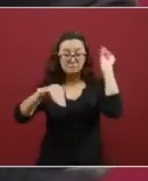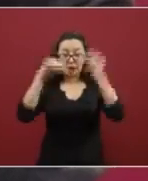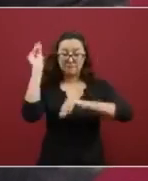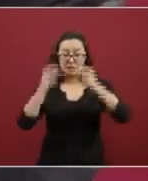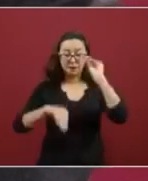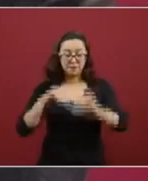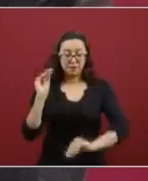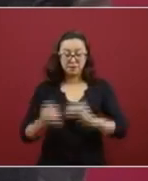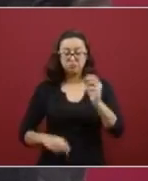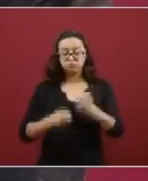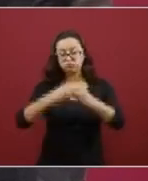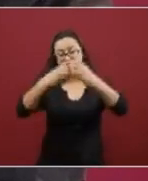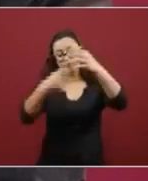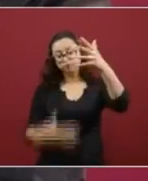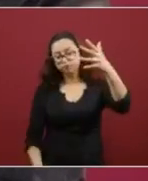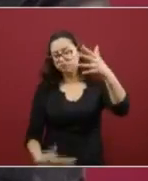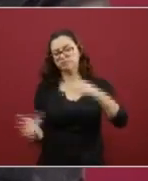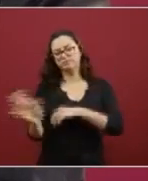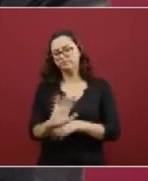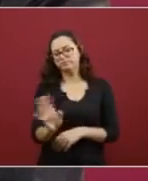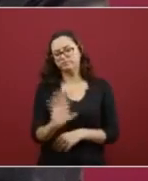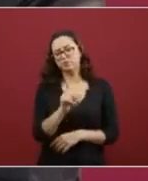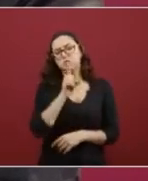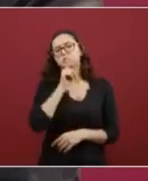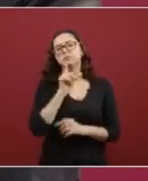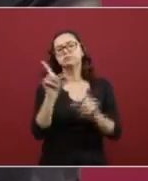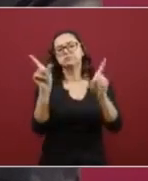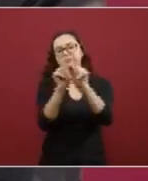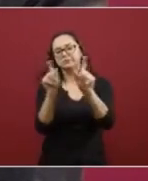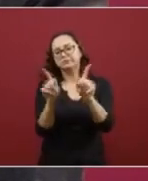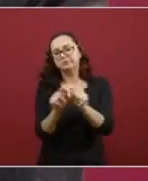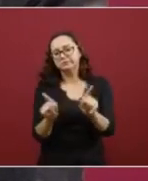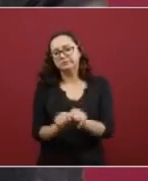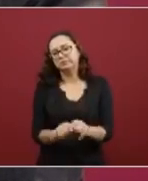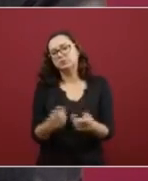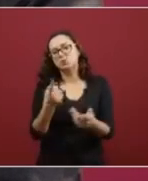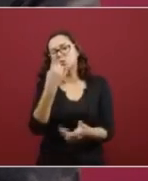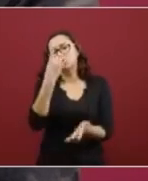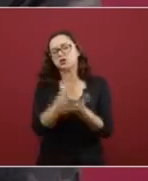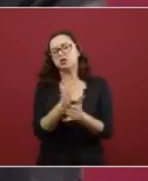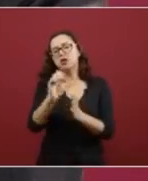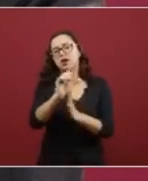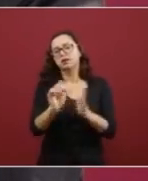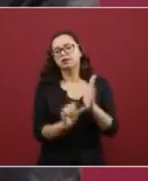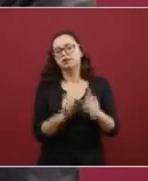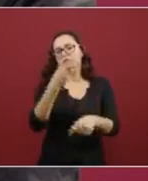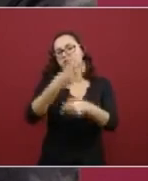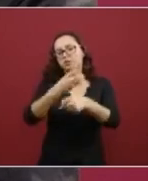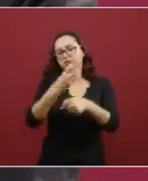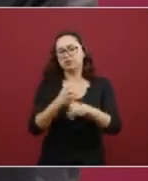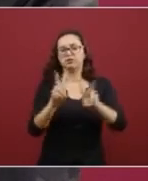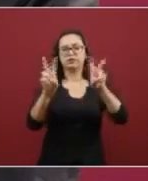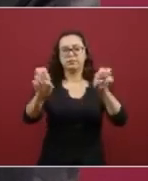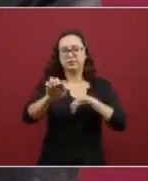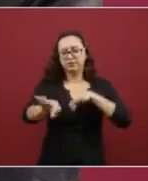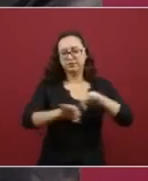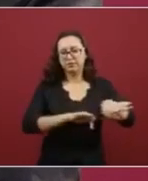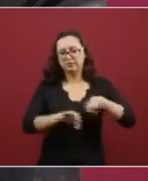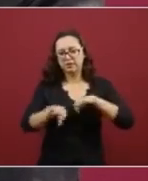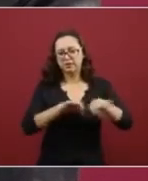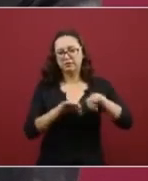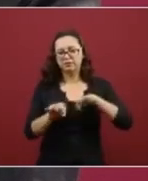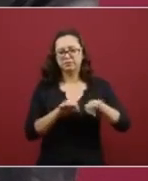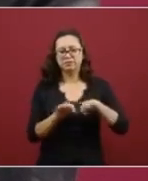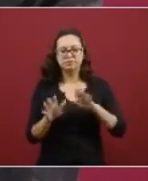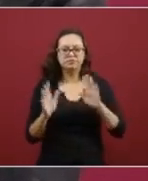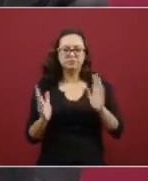No puede estar en la Constitución, en el artículo tercero, la relación laboral. Eso